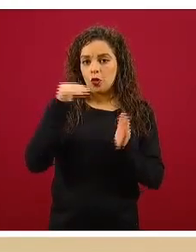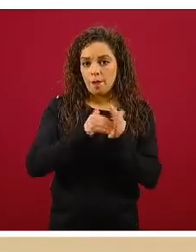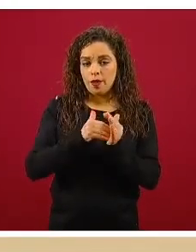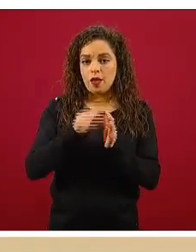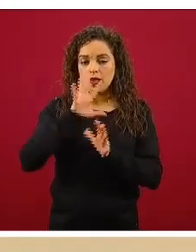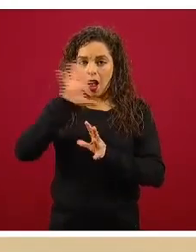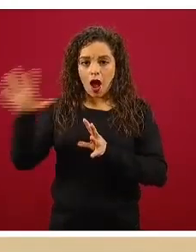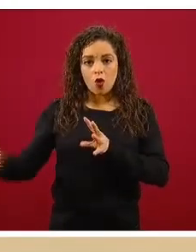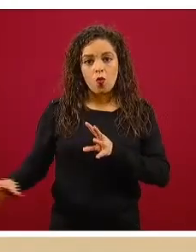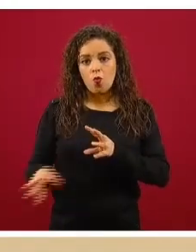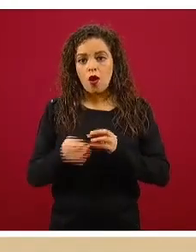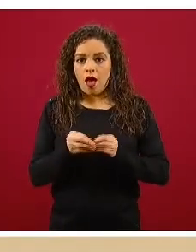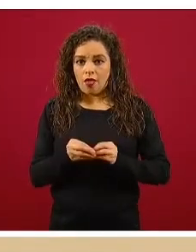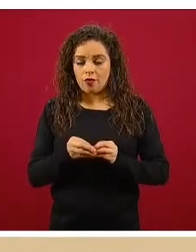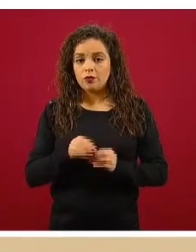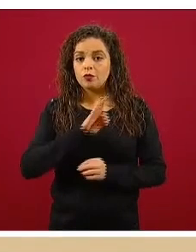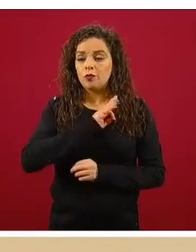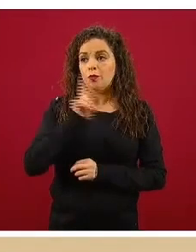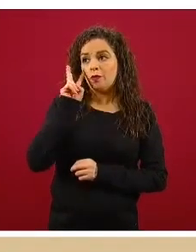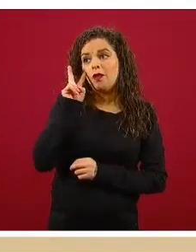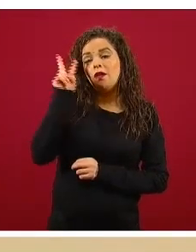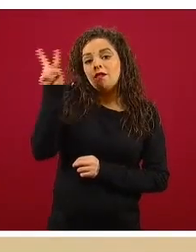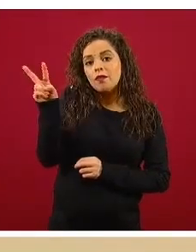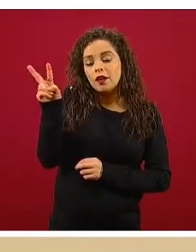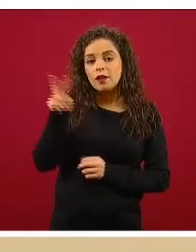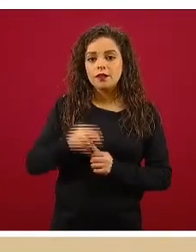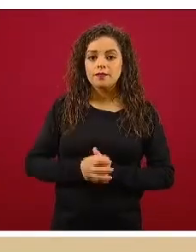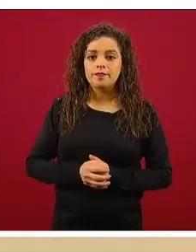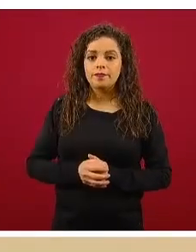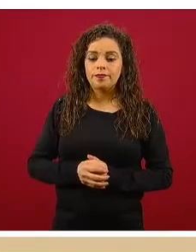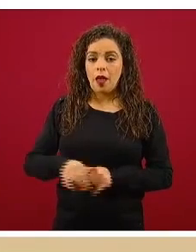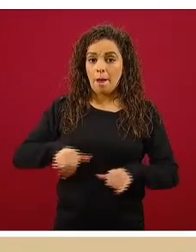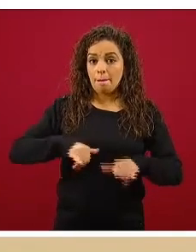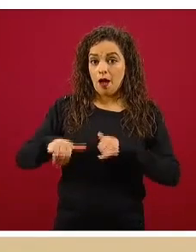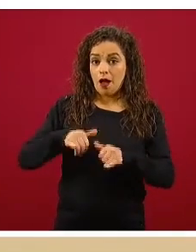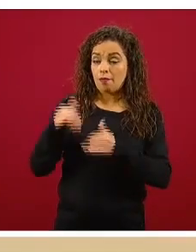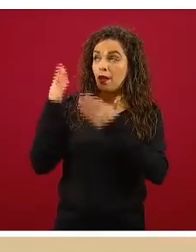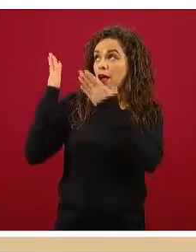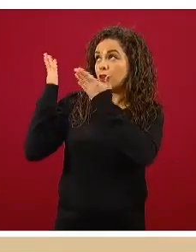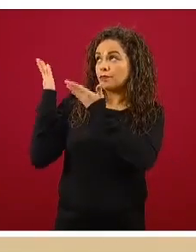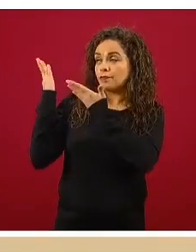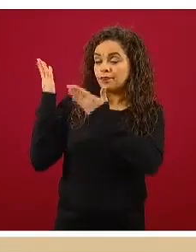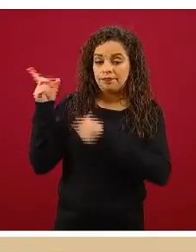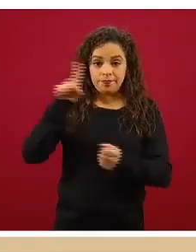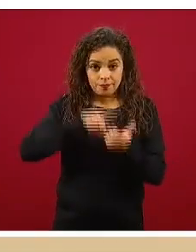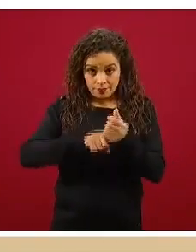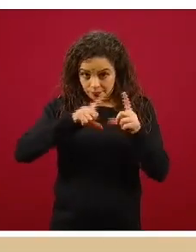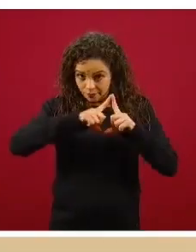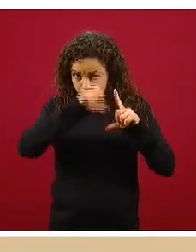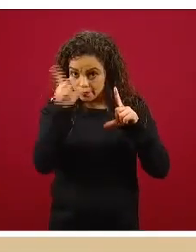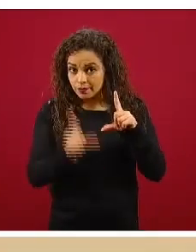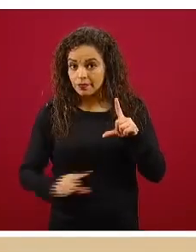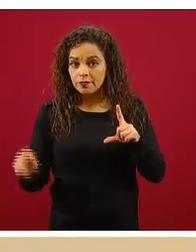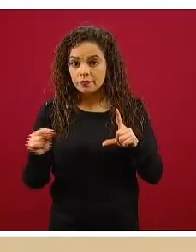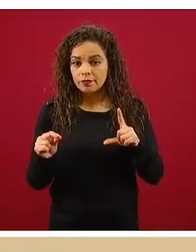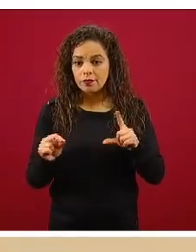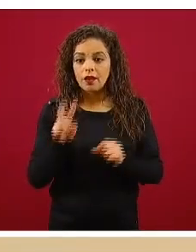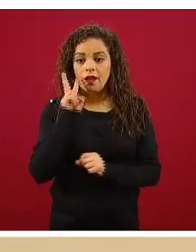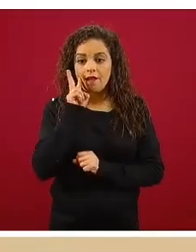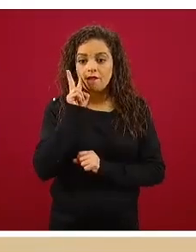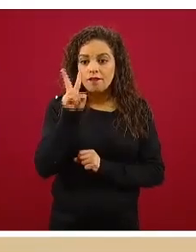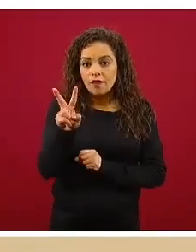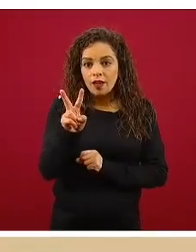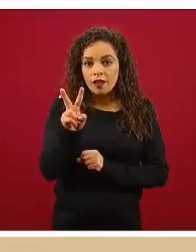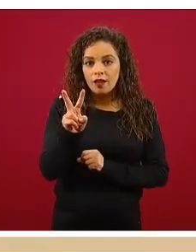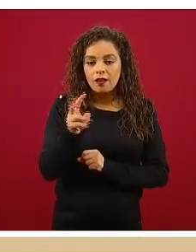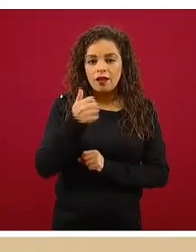acumulados y podemos ver precisamente cómo nuestro mapa en territorio mexicano pues se va pintando cada